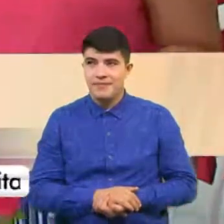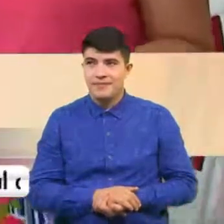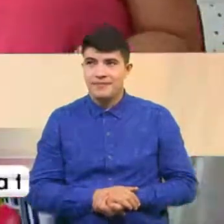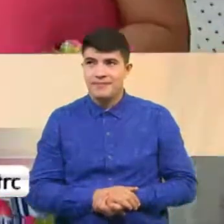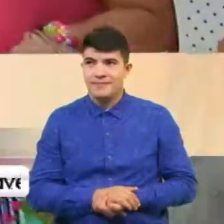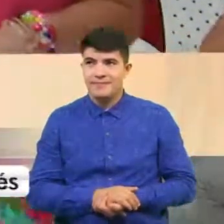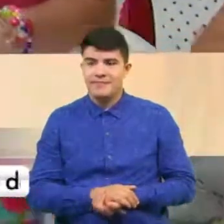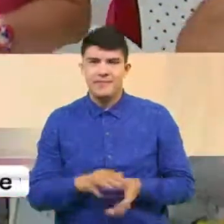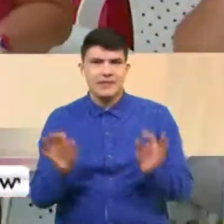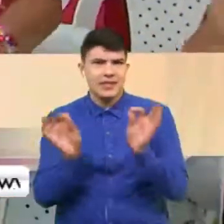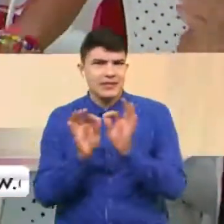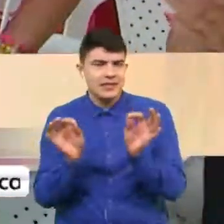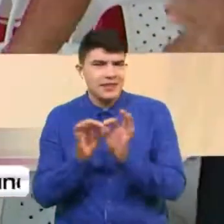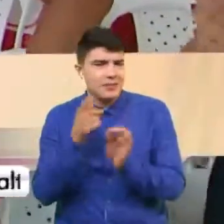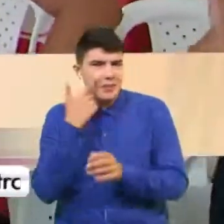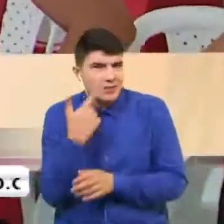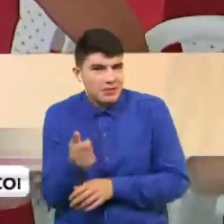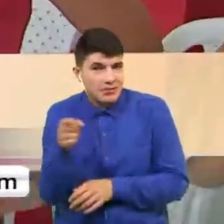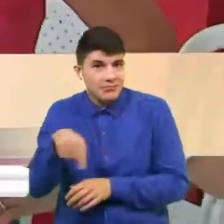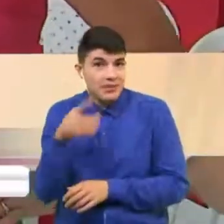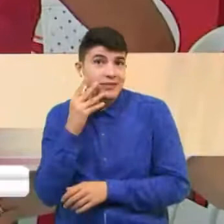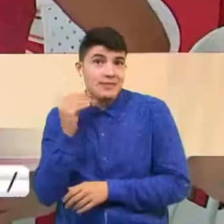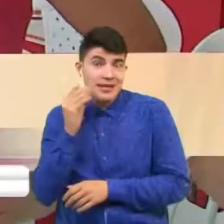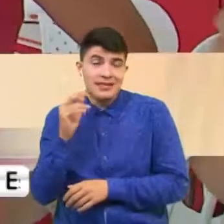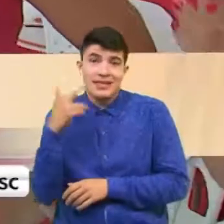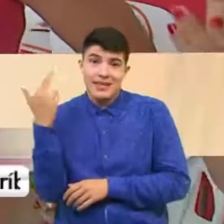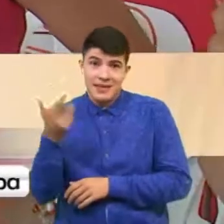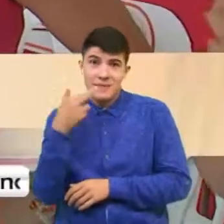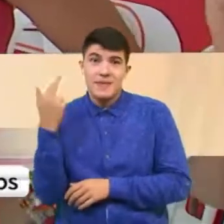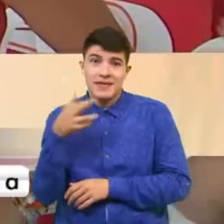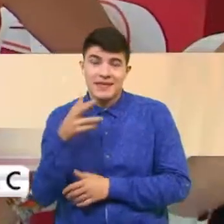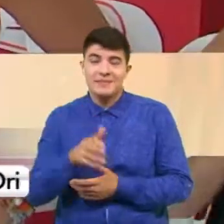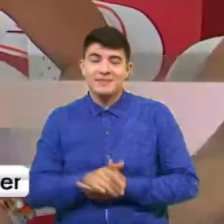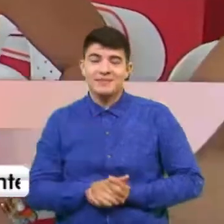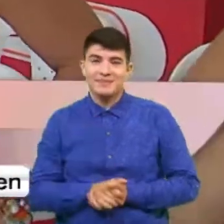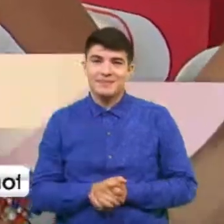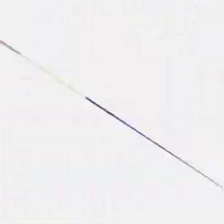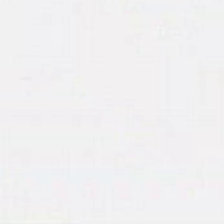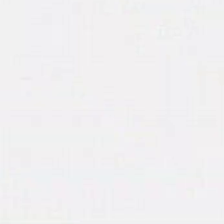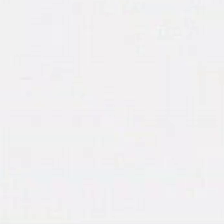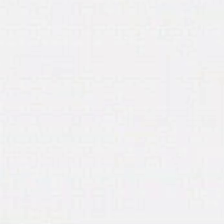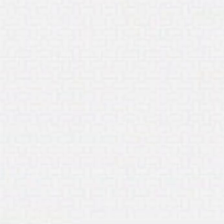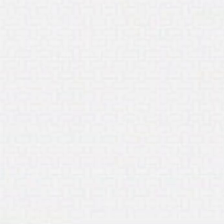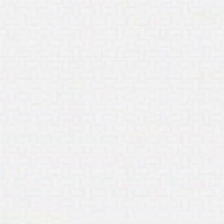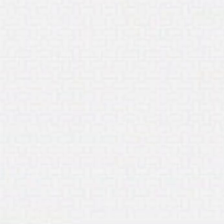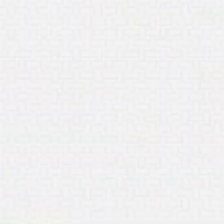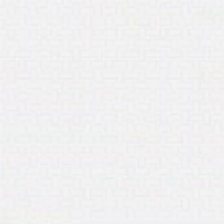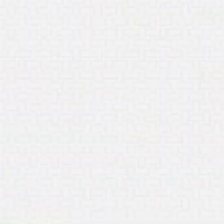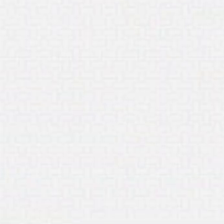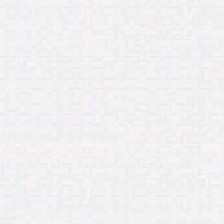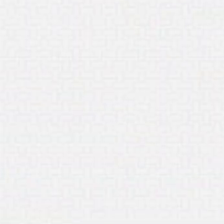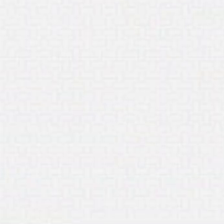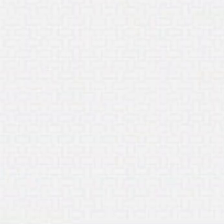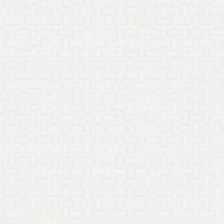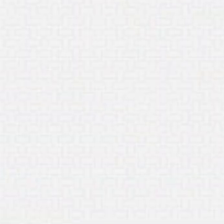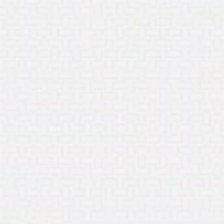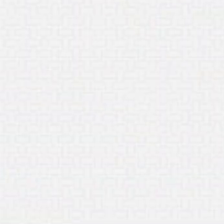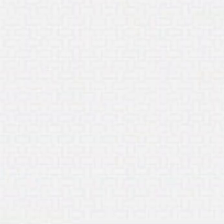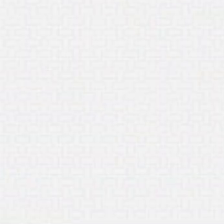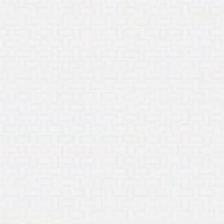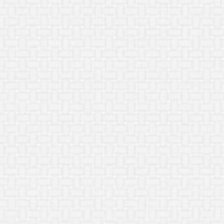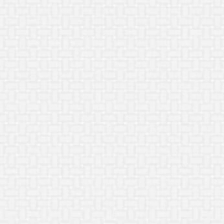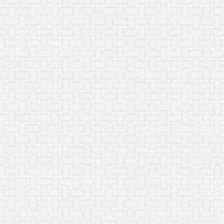Sencillamente espectacular, una experiencia que hay que repetir. Canaltro.com